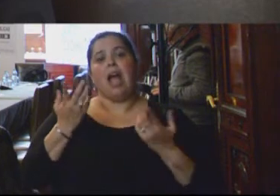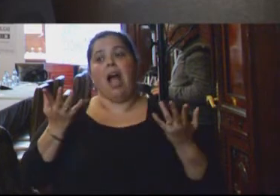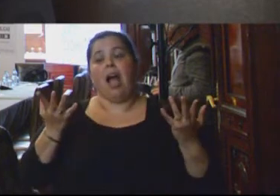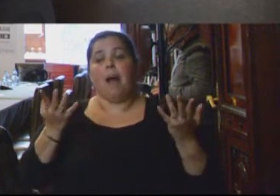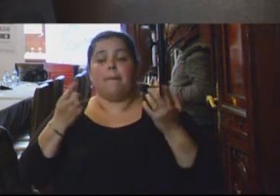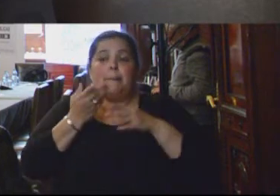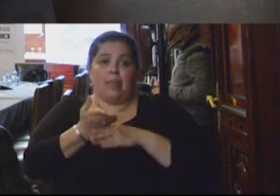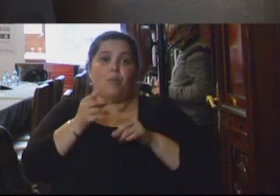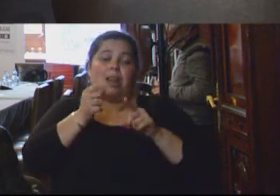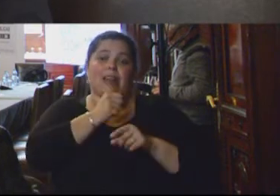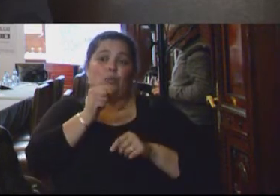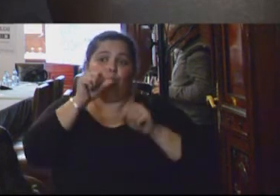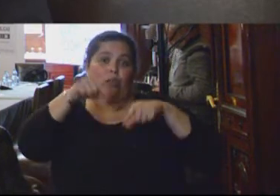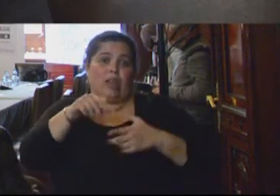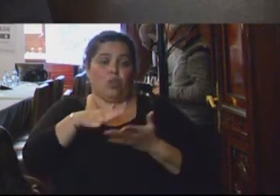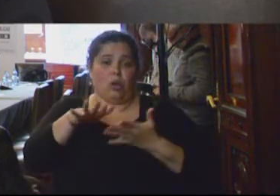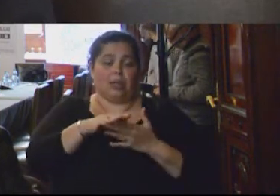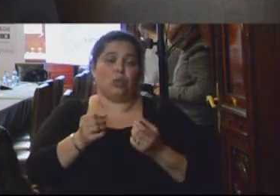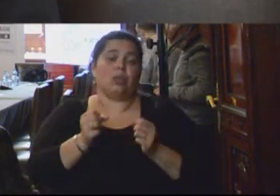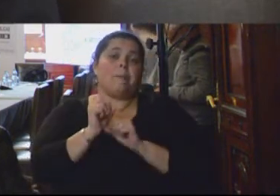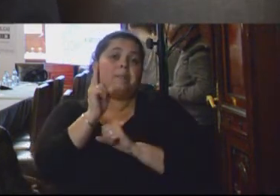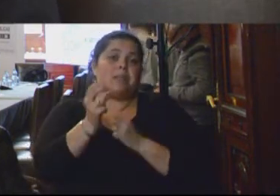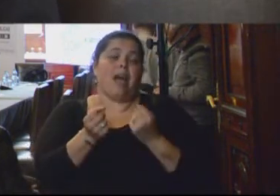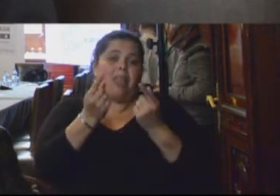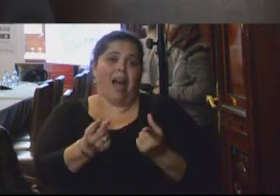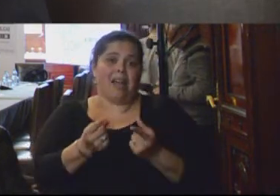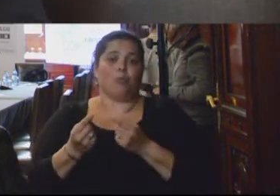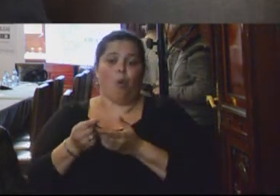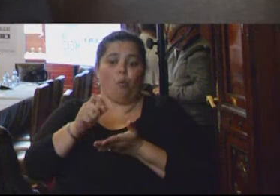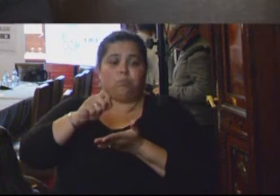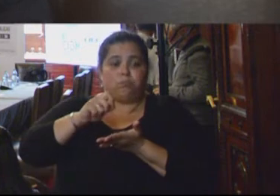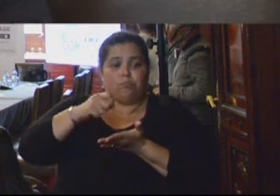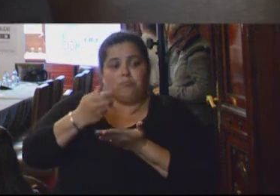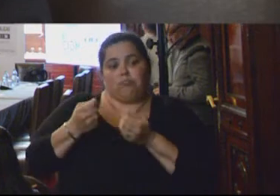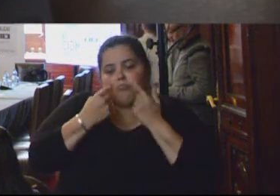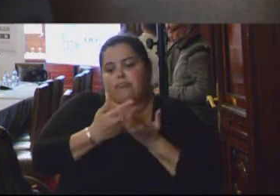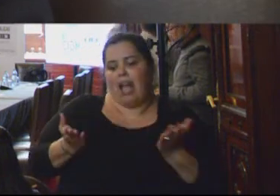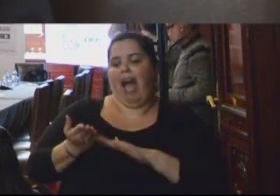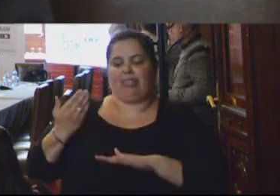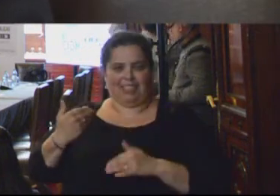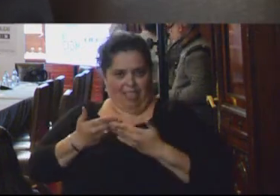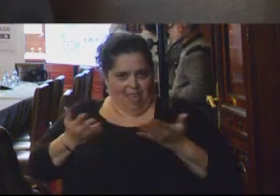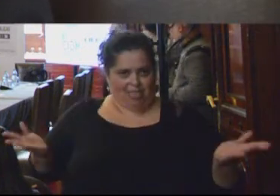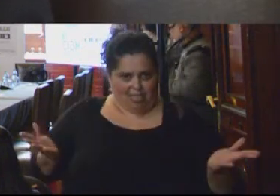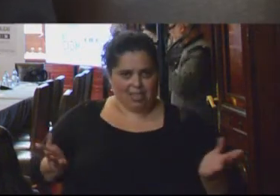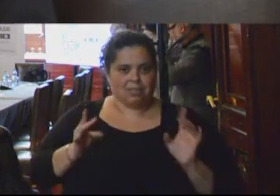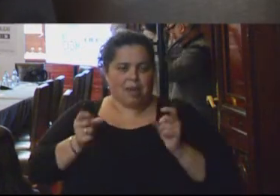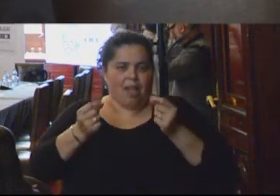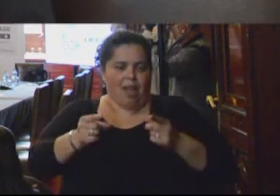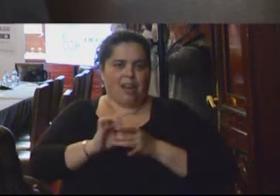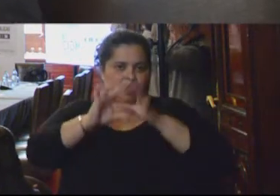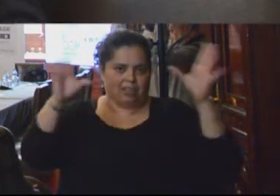casos permita sentar precedentes que busquen la plena garantía y el ejercicio de la libertad de expresión a nivel